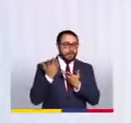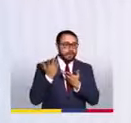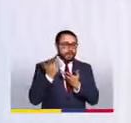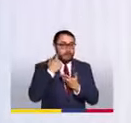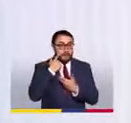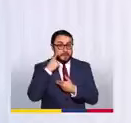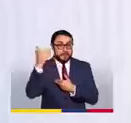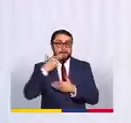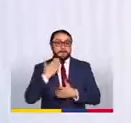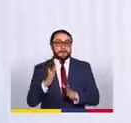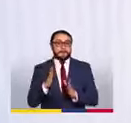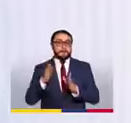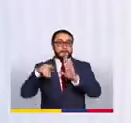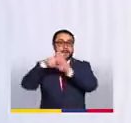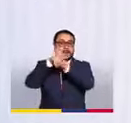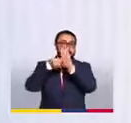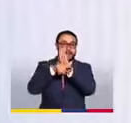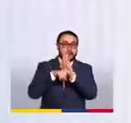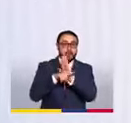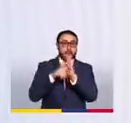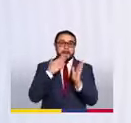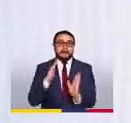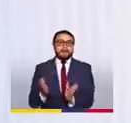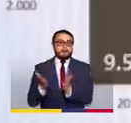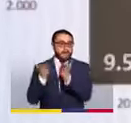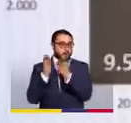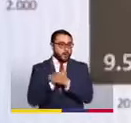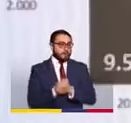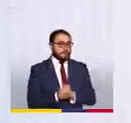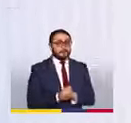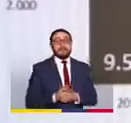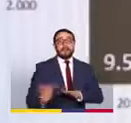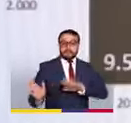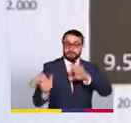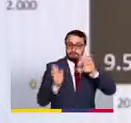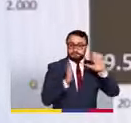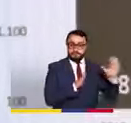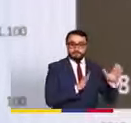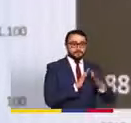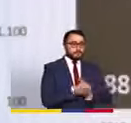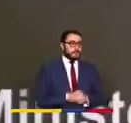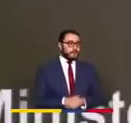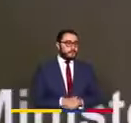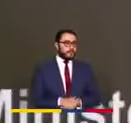los indicadores. El perinatal aún no entramos, entonces